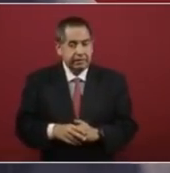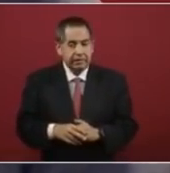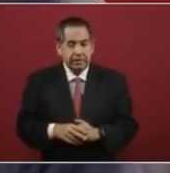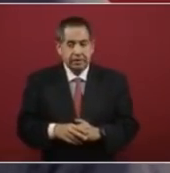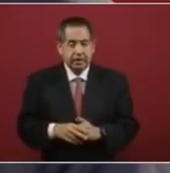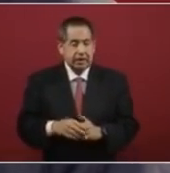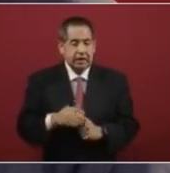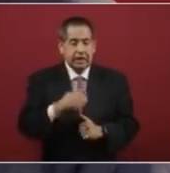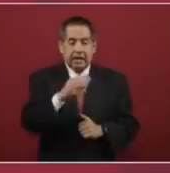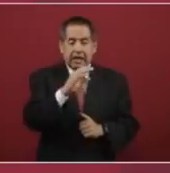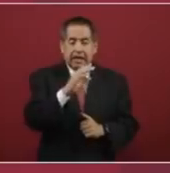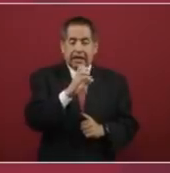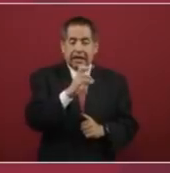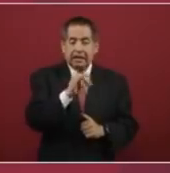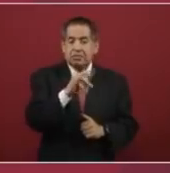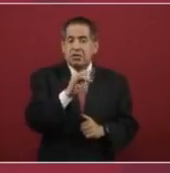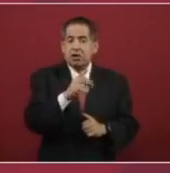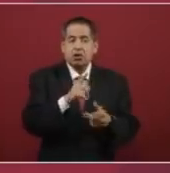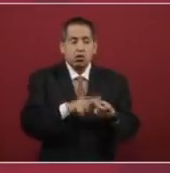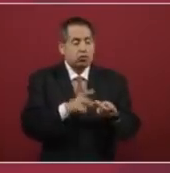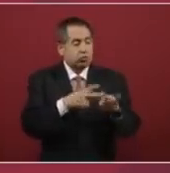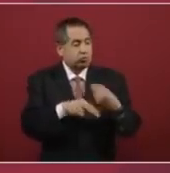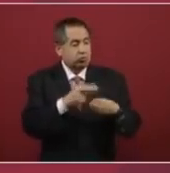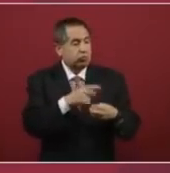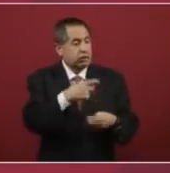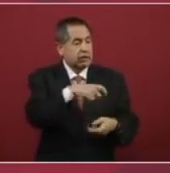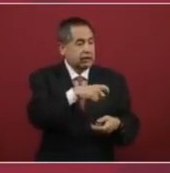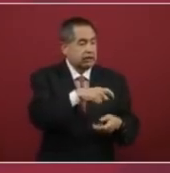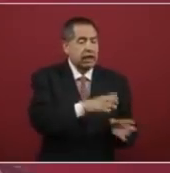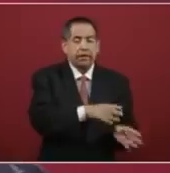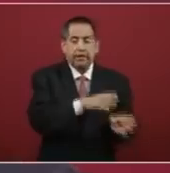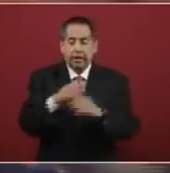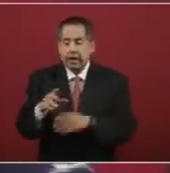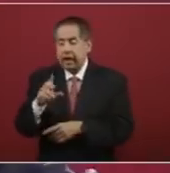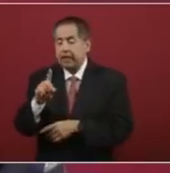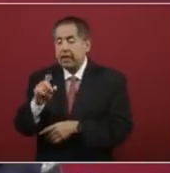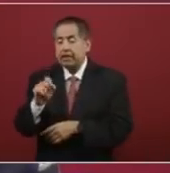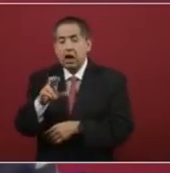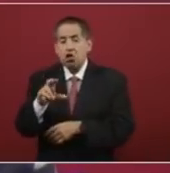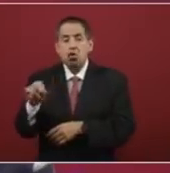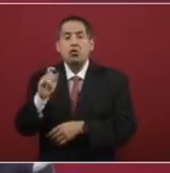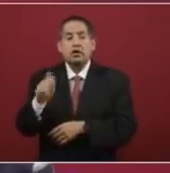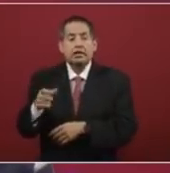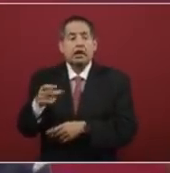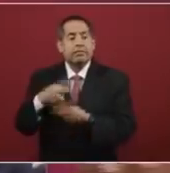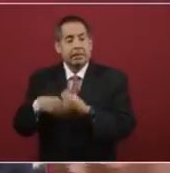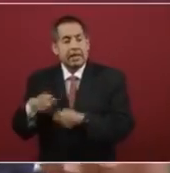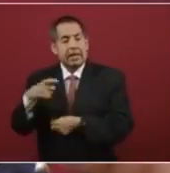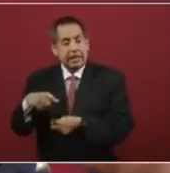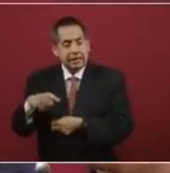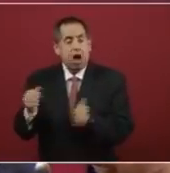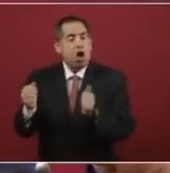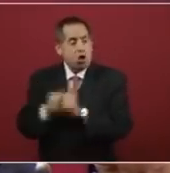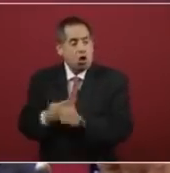que haya riquezas. Desarrollo es que haya riqueza y bienestar.